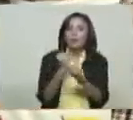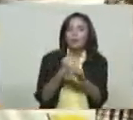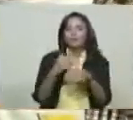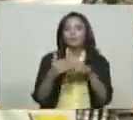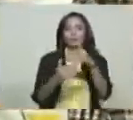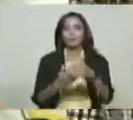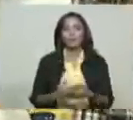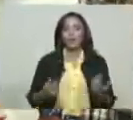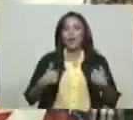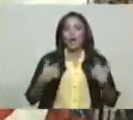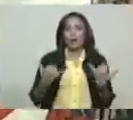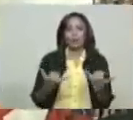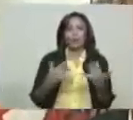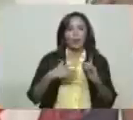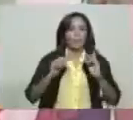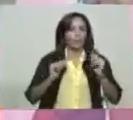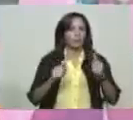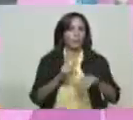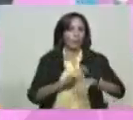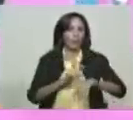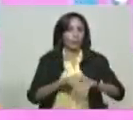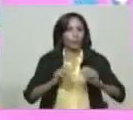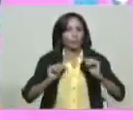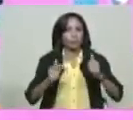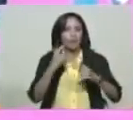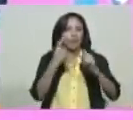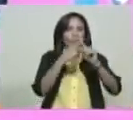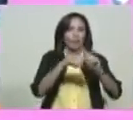Yo hablo de un nuevo comienzo.